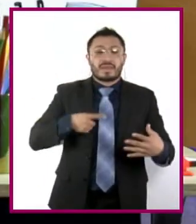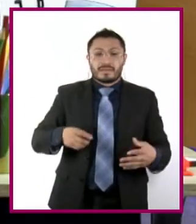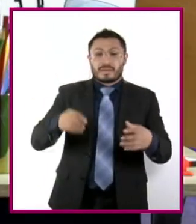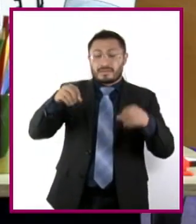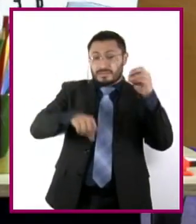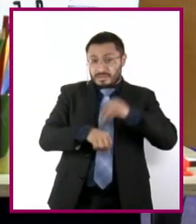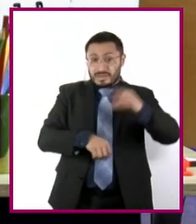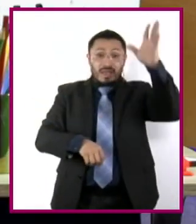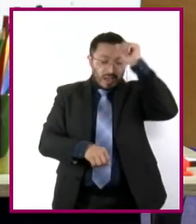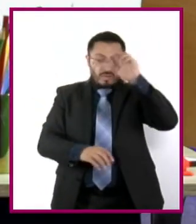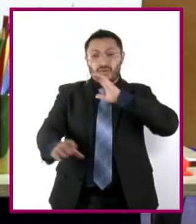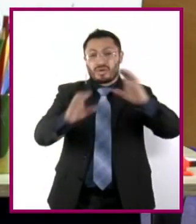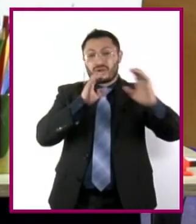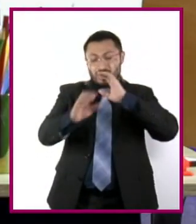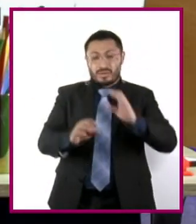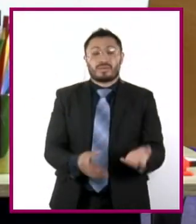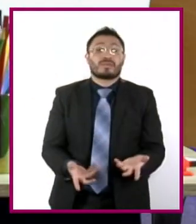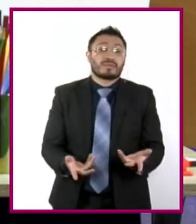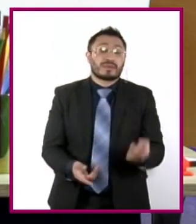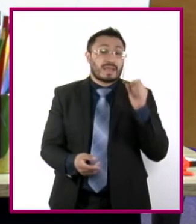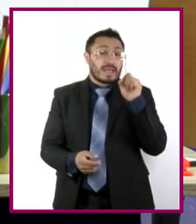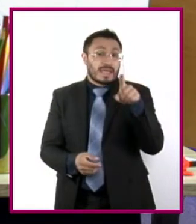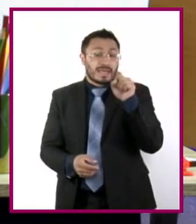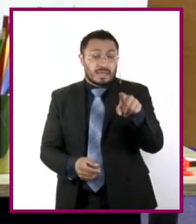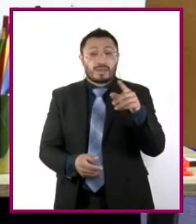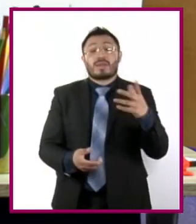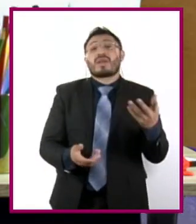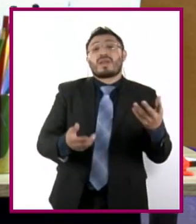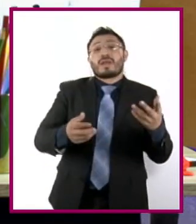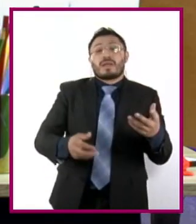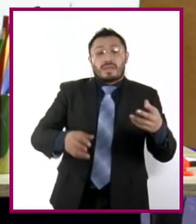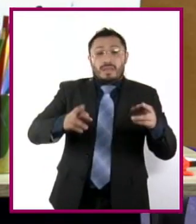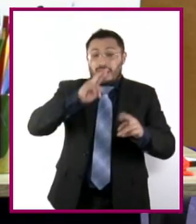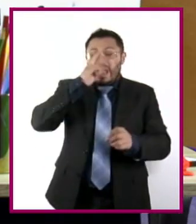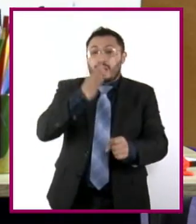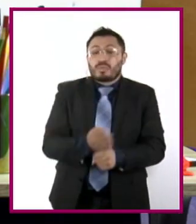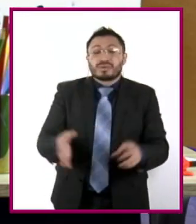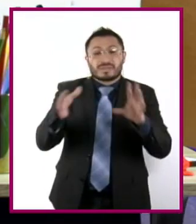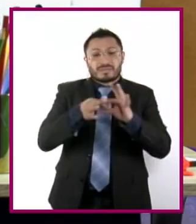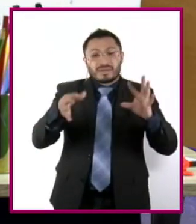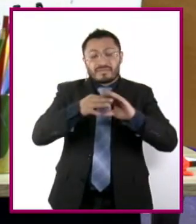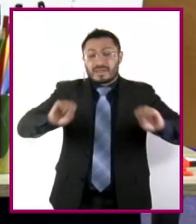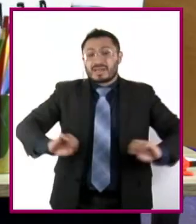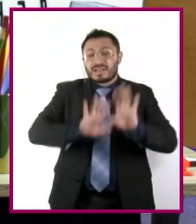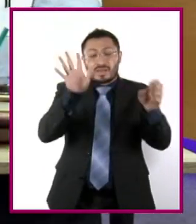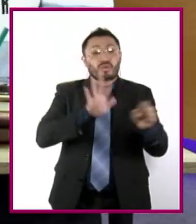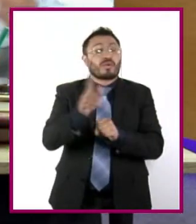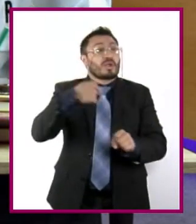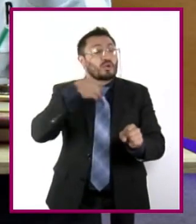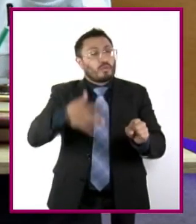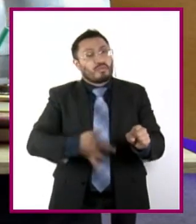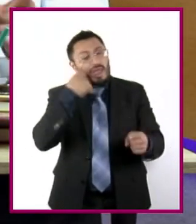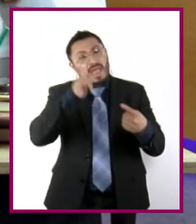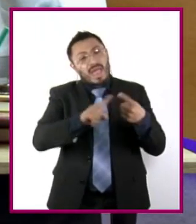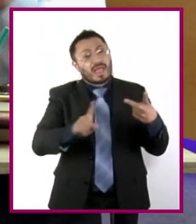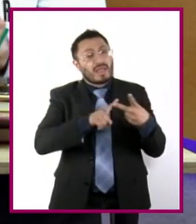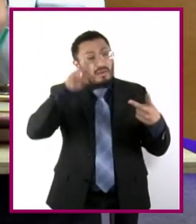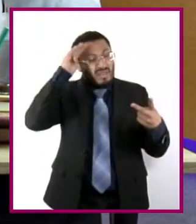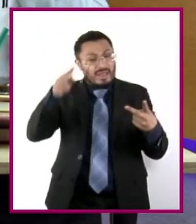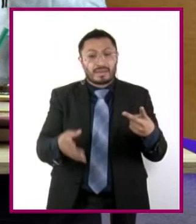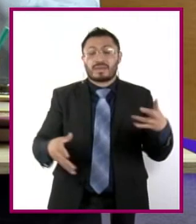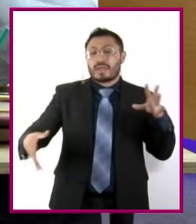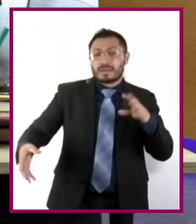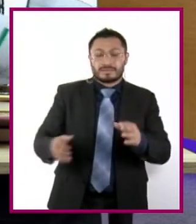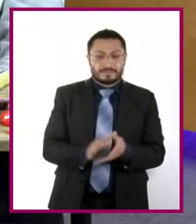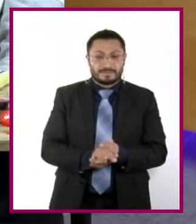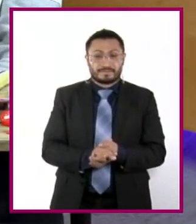acuerdo. Comunica los hechos en primera persona. Denota responsabilidad al indicar con claridad lo que yo siento y pienso. Refuerza los vínculos